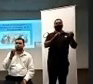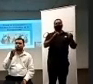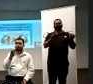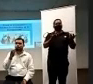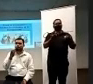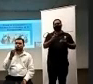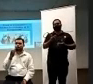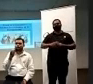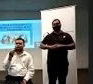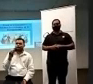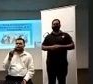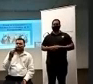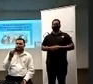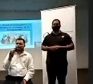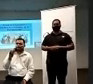inclusivos.